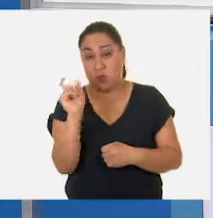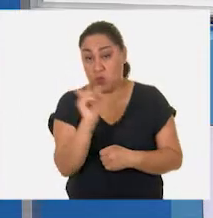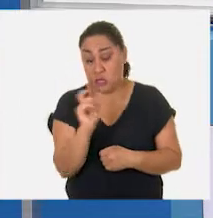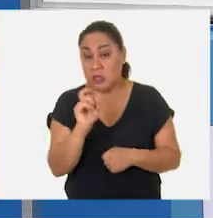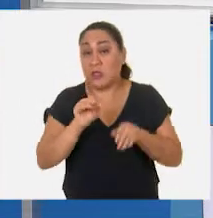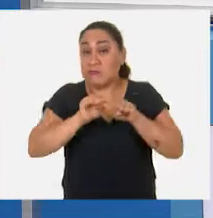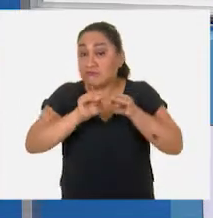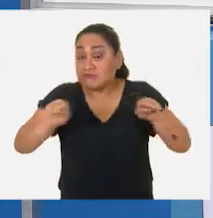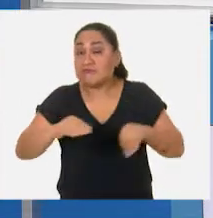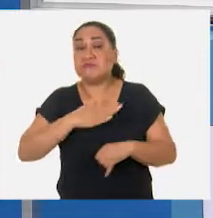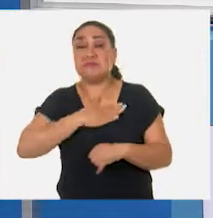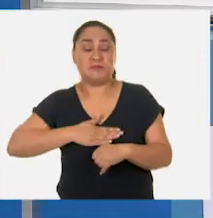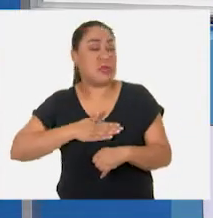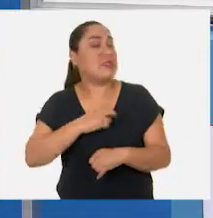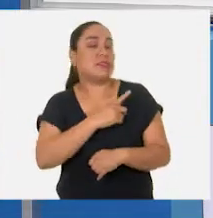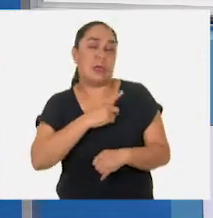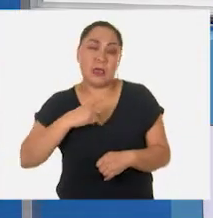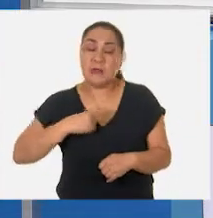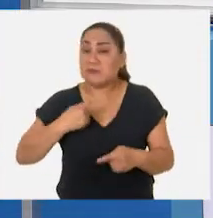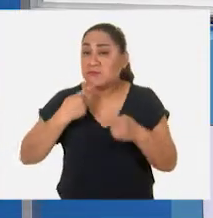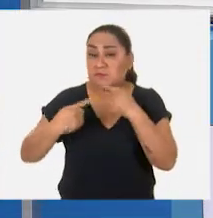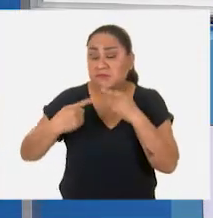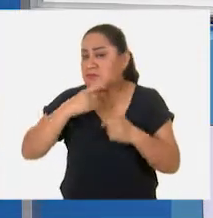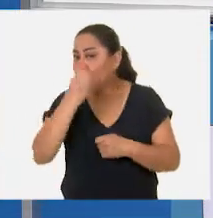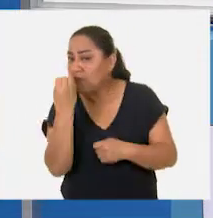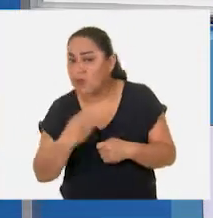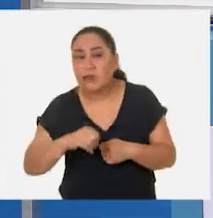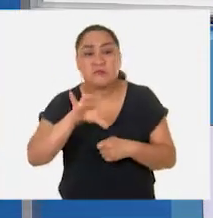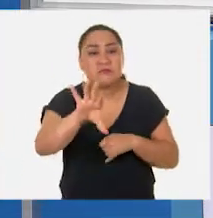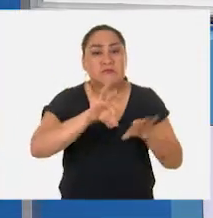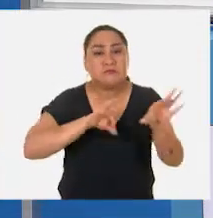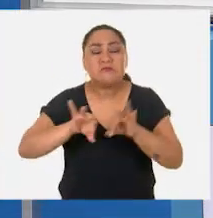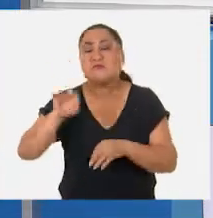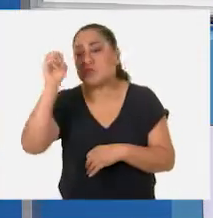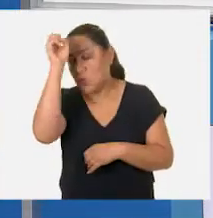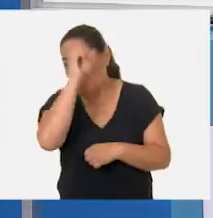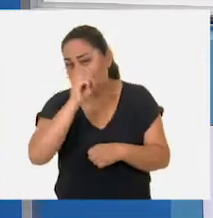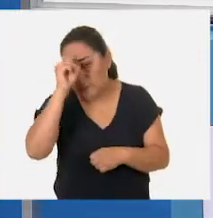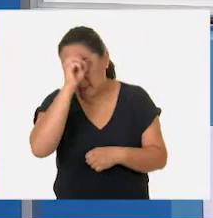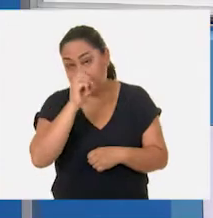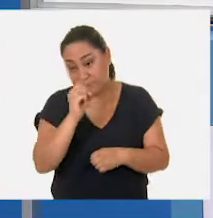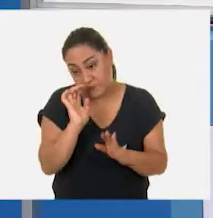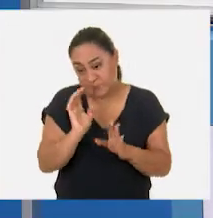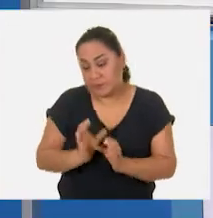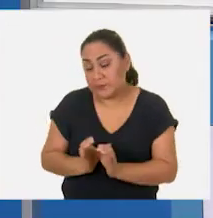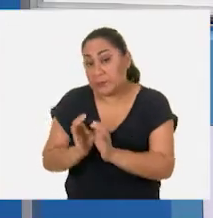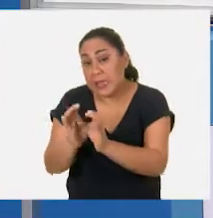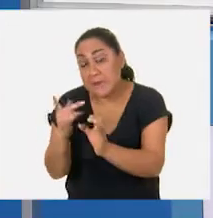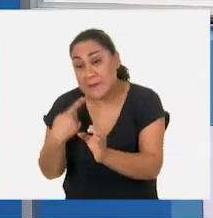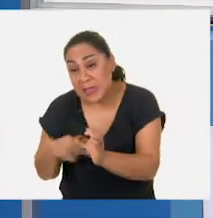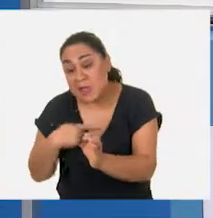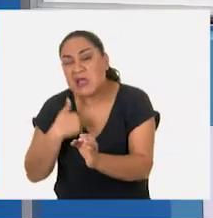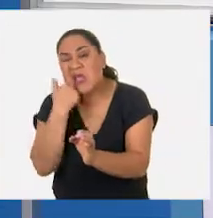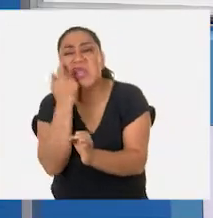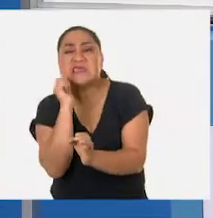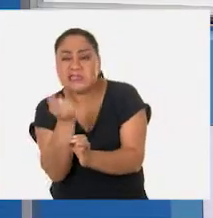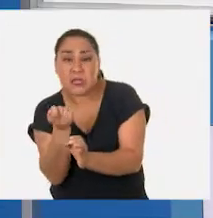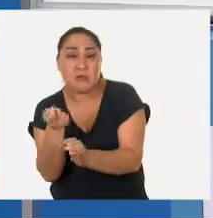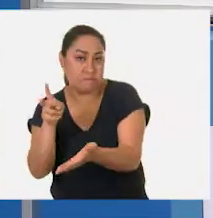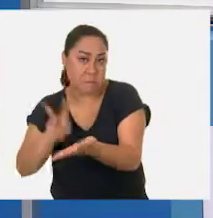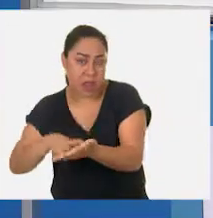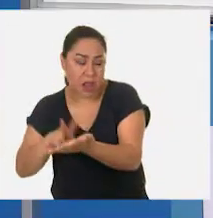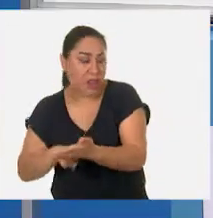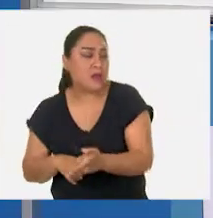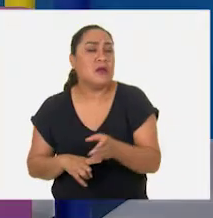existir caminos para que todas las personas sean tomadas en cuenta. Pues lo que unas personas quieren es tan valioso como lo que desean las